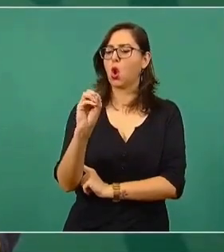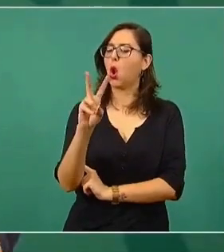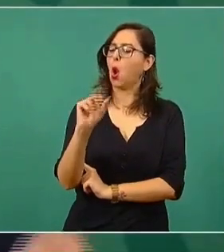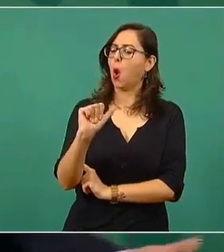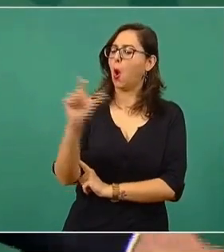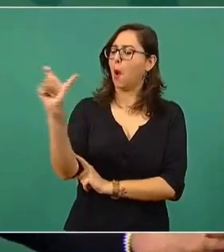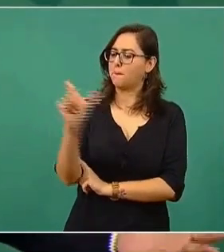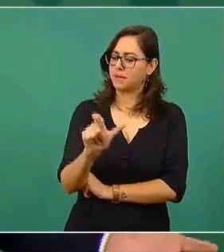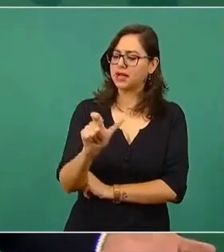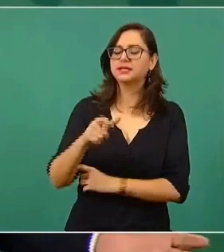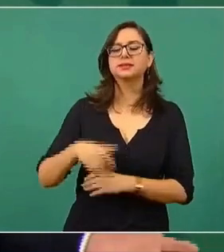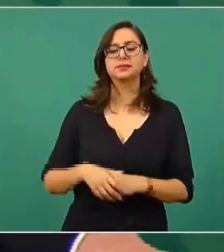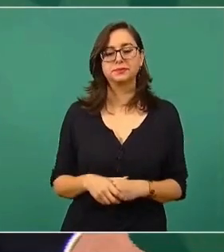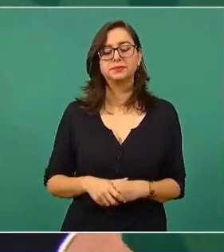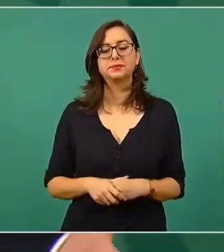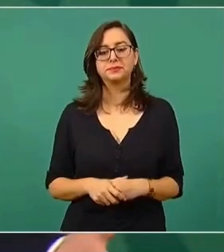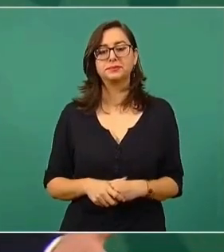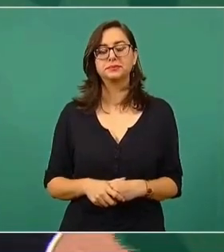Bueno,